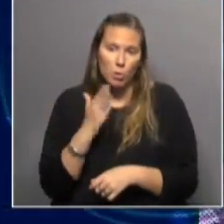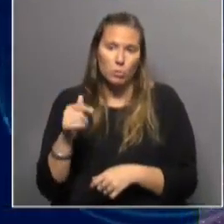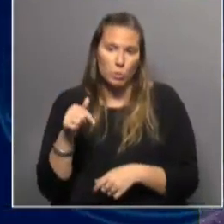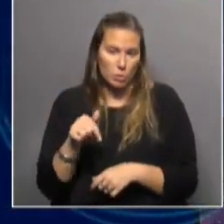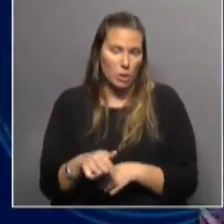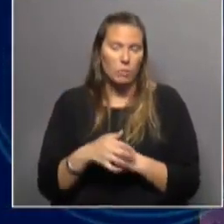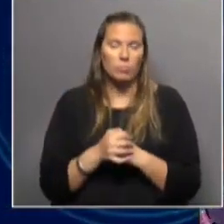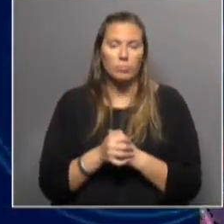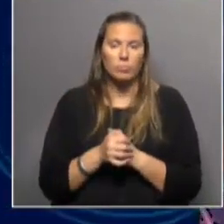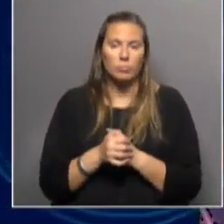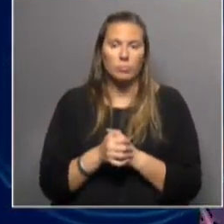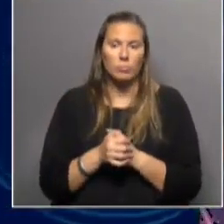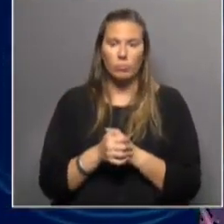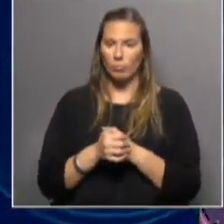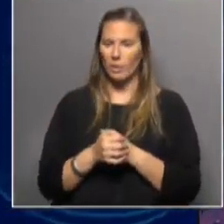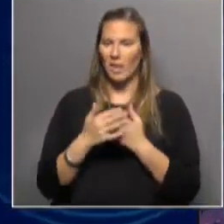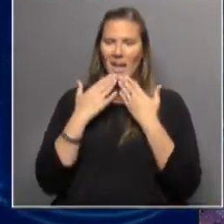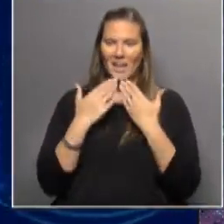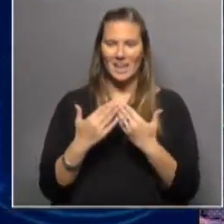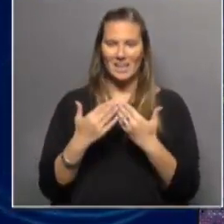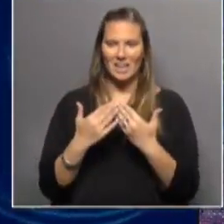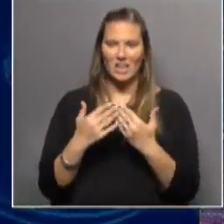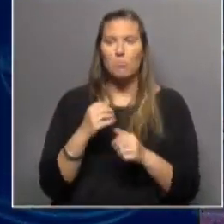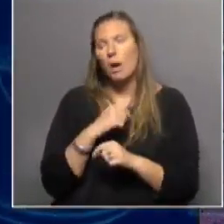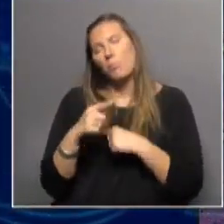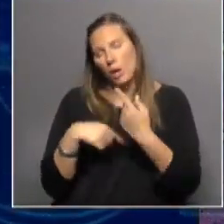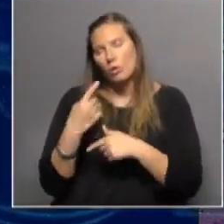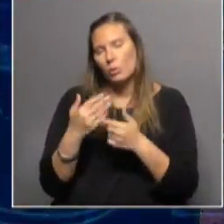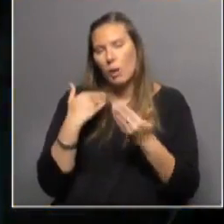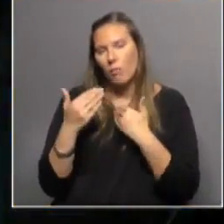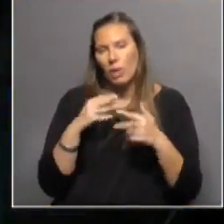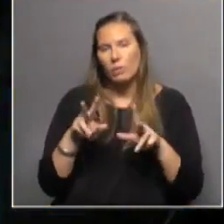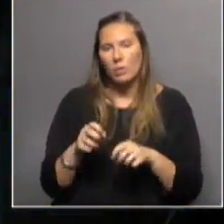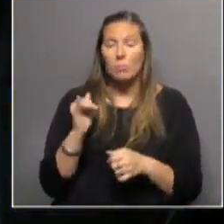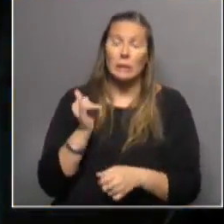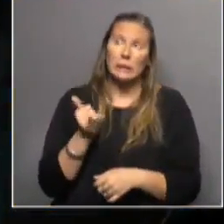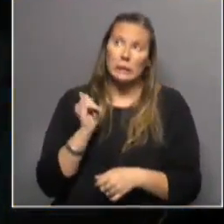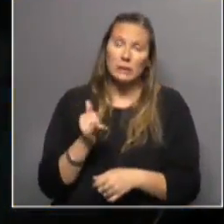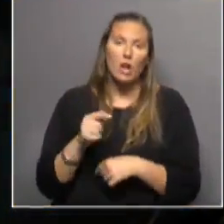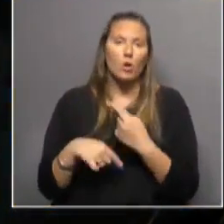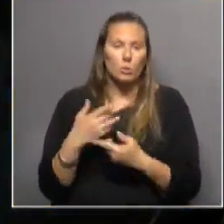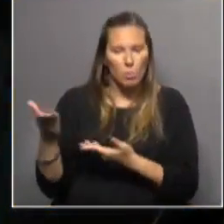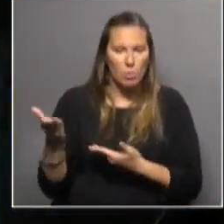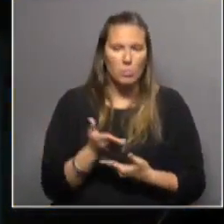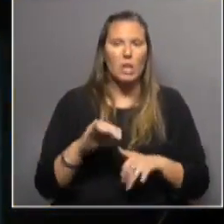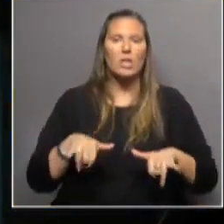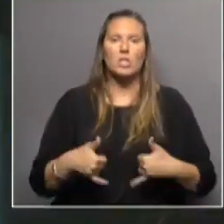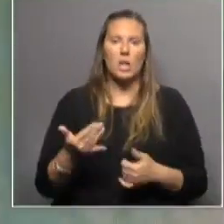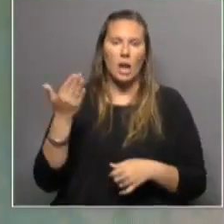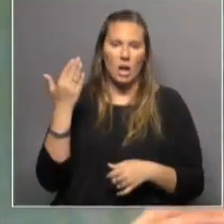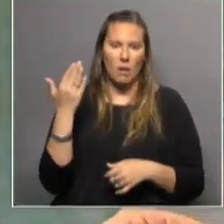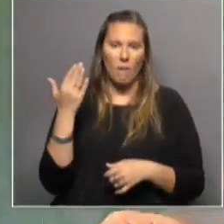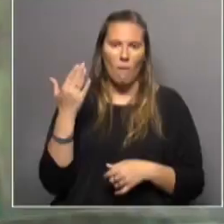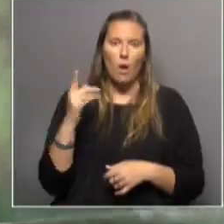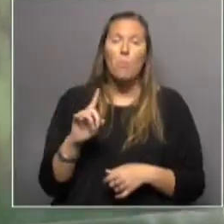agroecológica muy bien Isabel muchísimas gracias está para largo el gracias a ustedes seguiremos invitando ya estuviste en uno